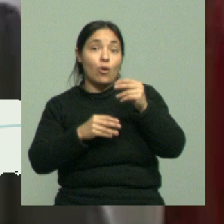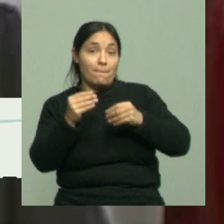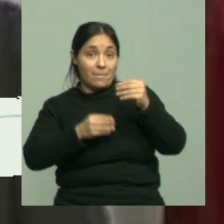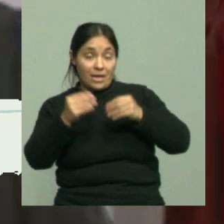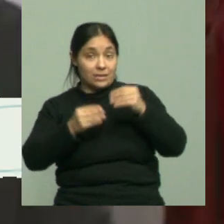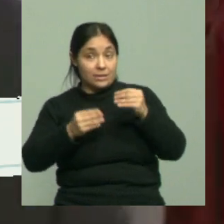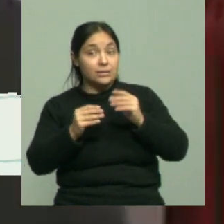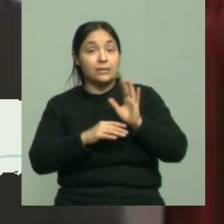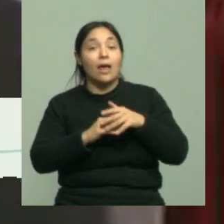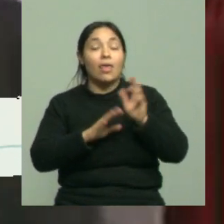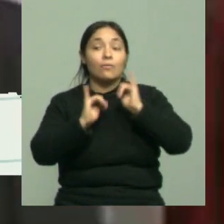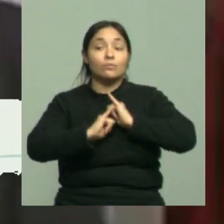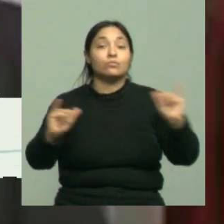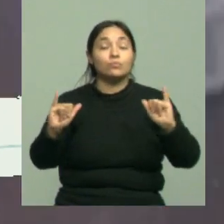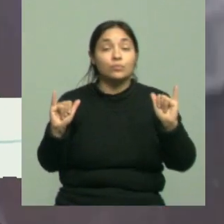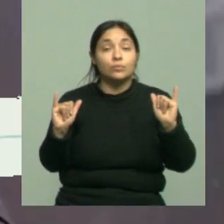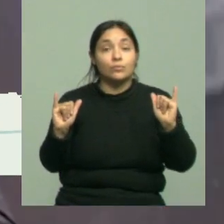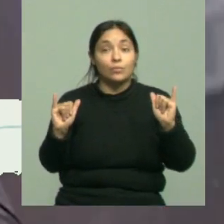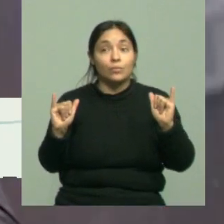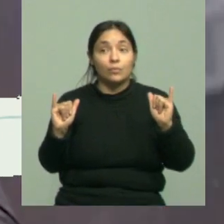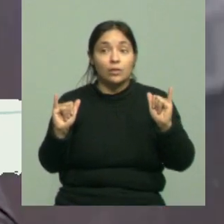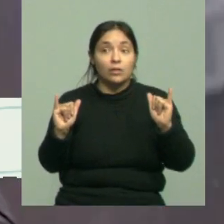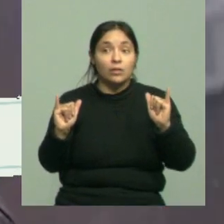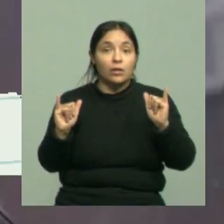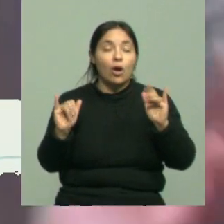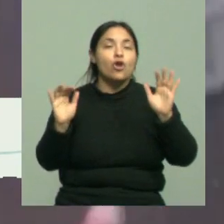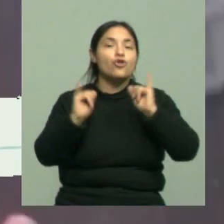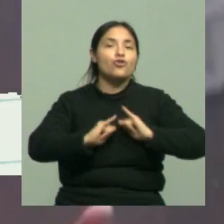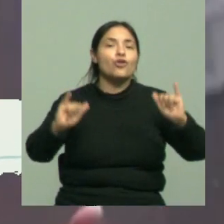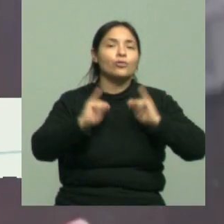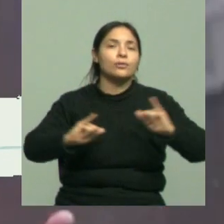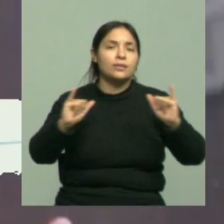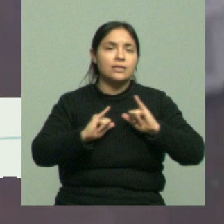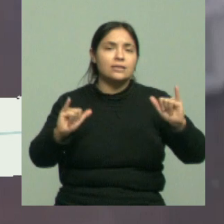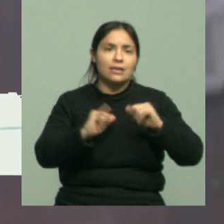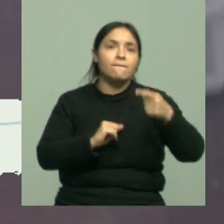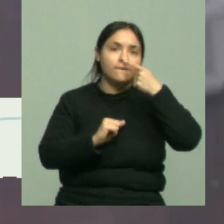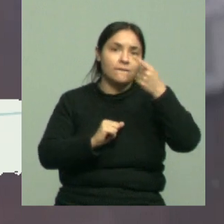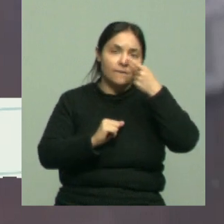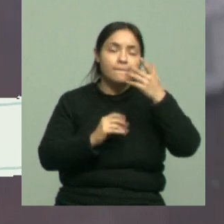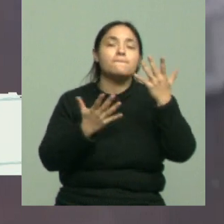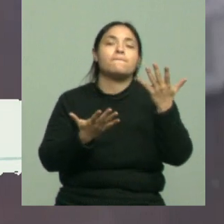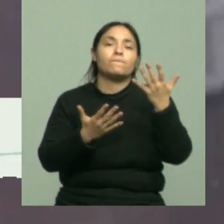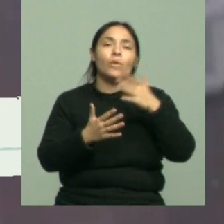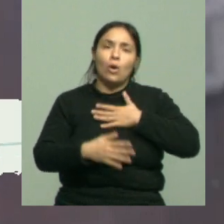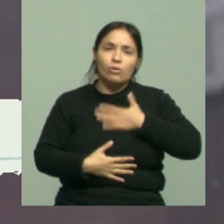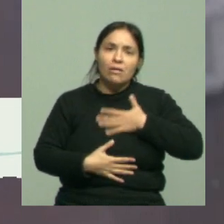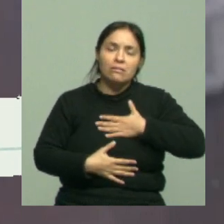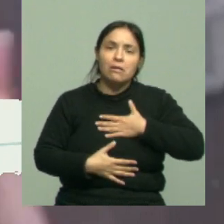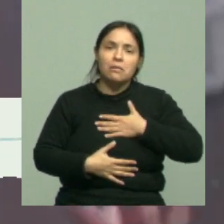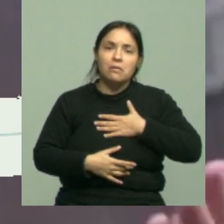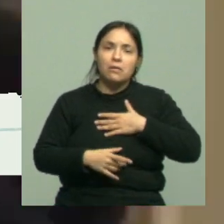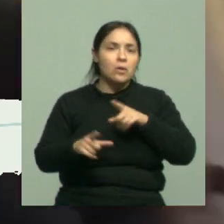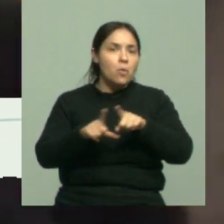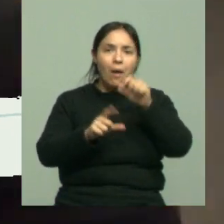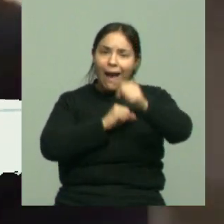Stella Assange, planteó en su momento que las noticias eran muy interesantes, que se los ponía muy contentos, pero que hasta que no